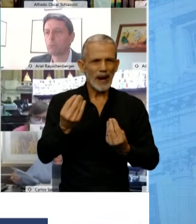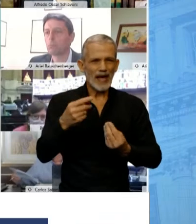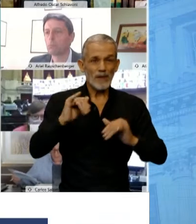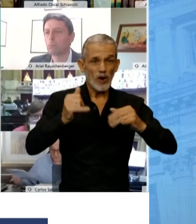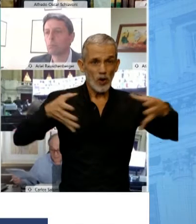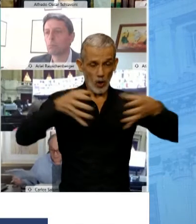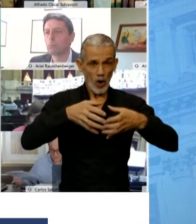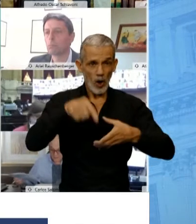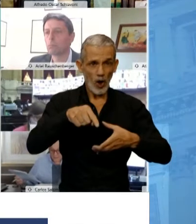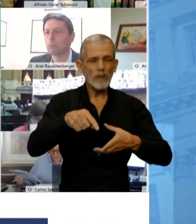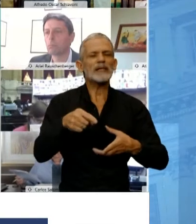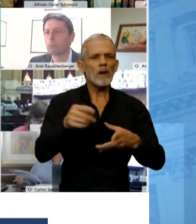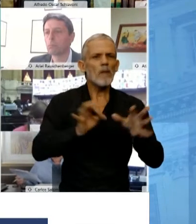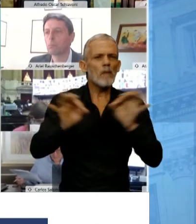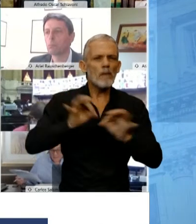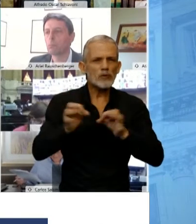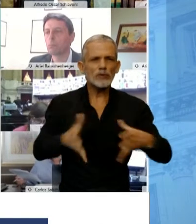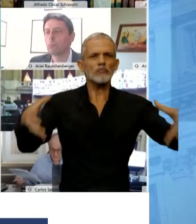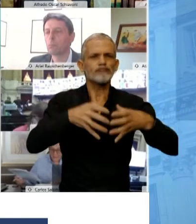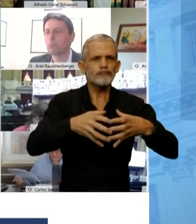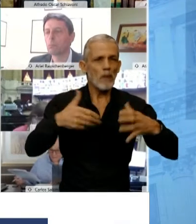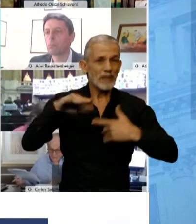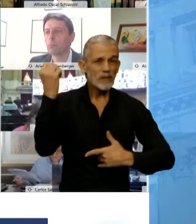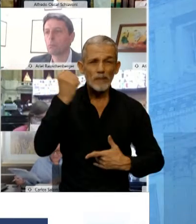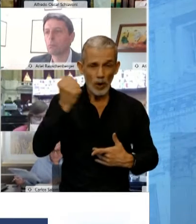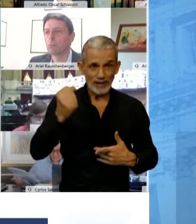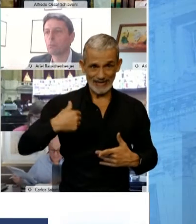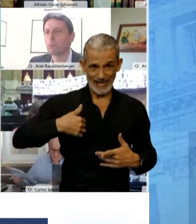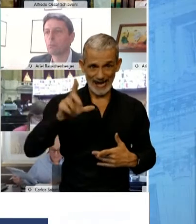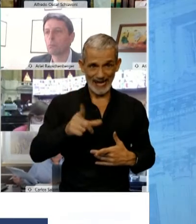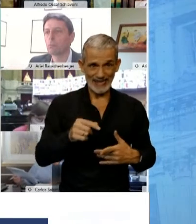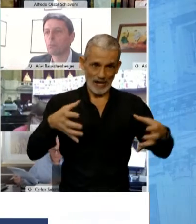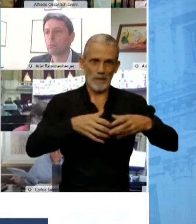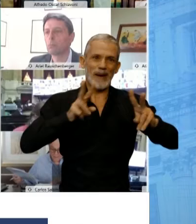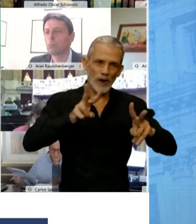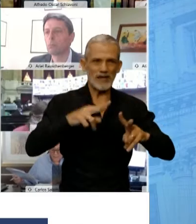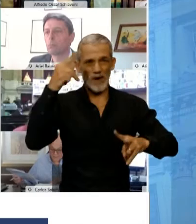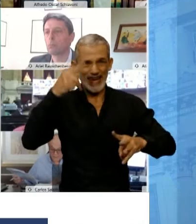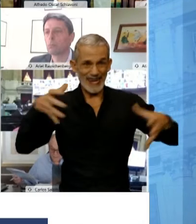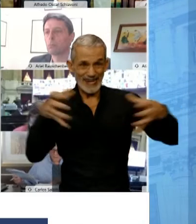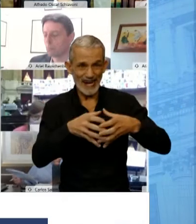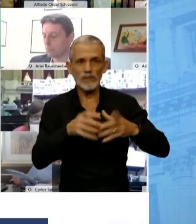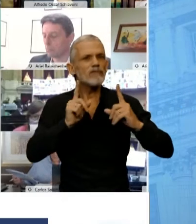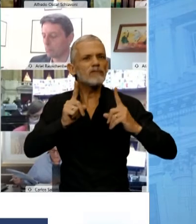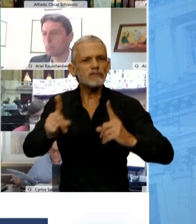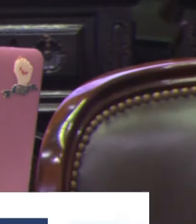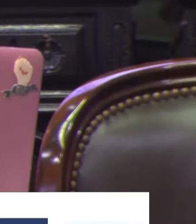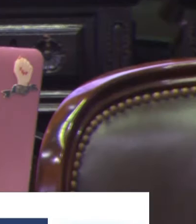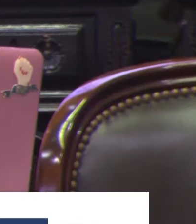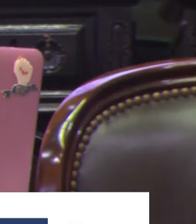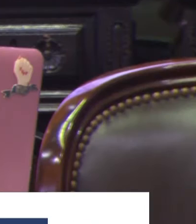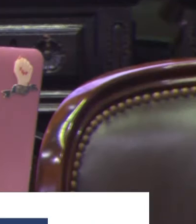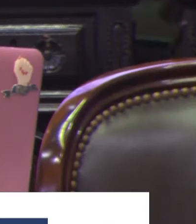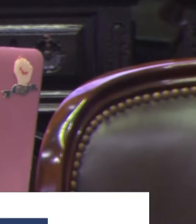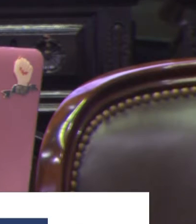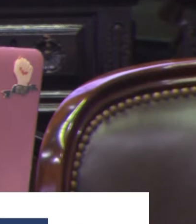que que sea el proyecto colectivo más importante que nos dio el país, el peronismo y el kirchnerismo, siga vigente y siga latente. Vive